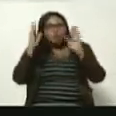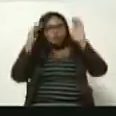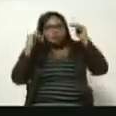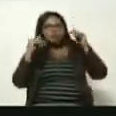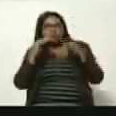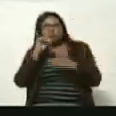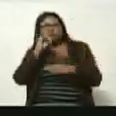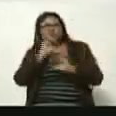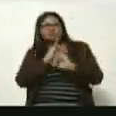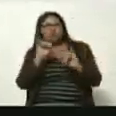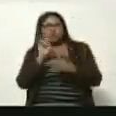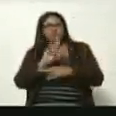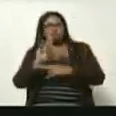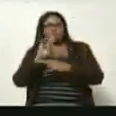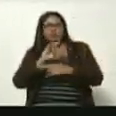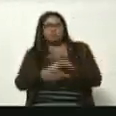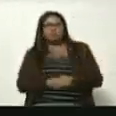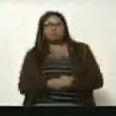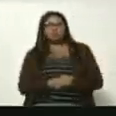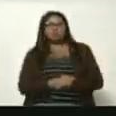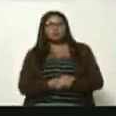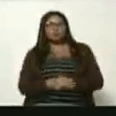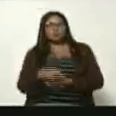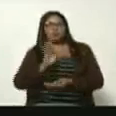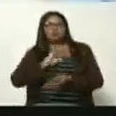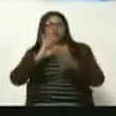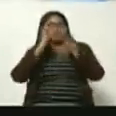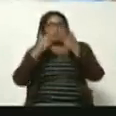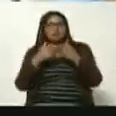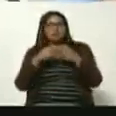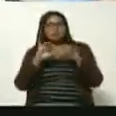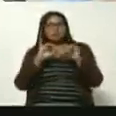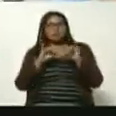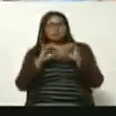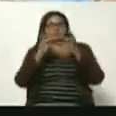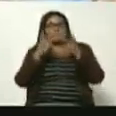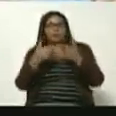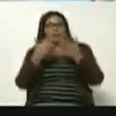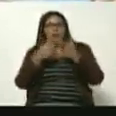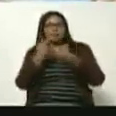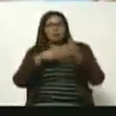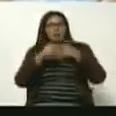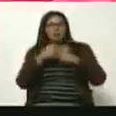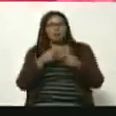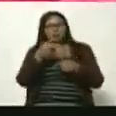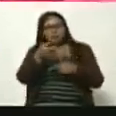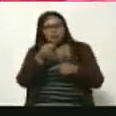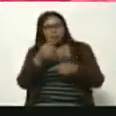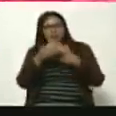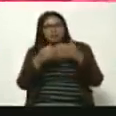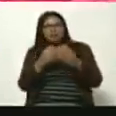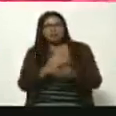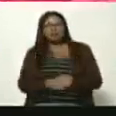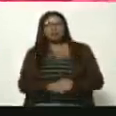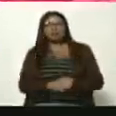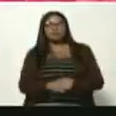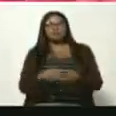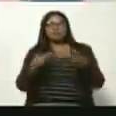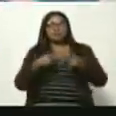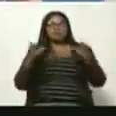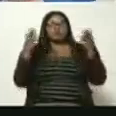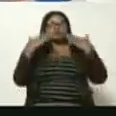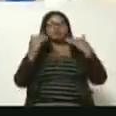e información al usuario, áreas administrativas, máquinas para la venta de tickets, torniquetes, áreas de ventilación